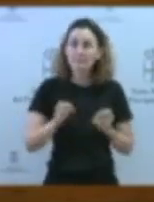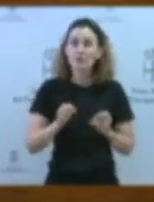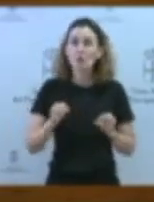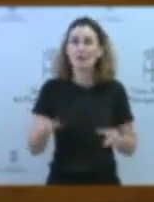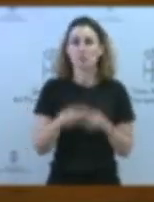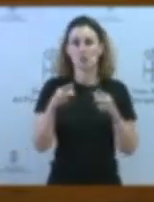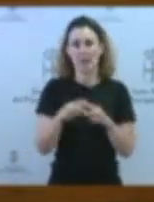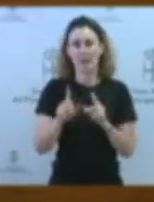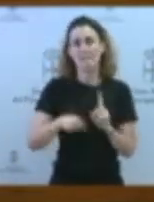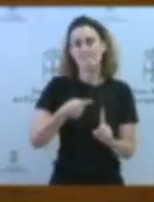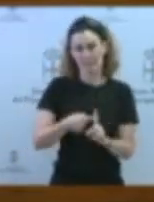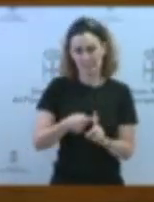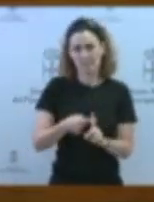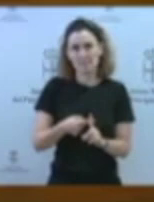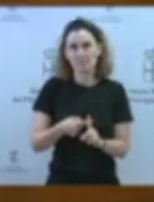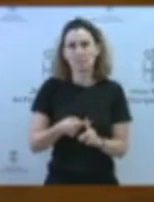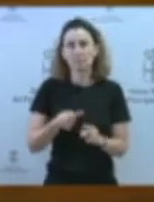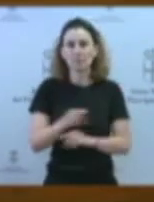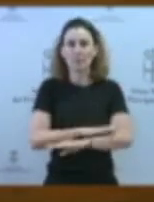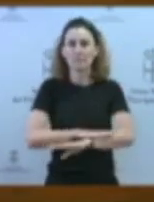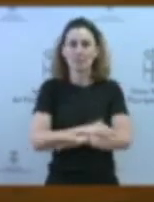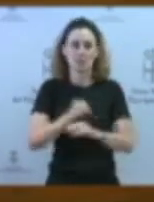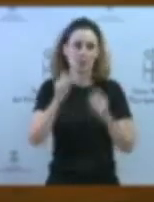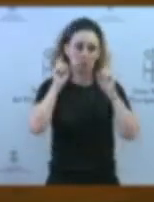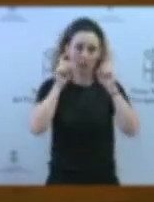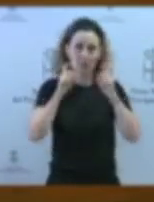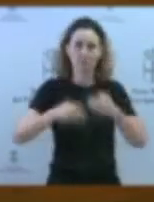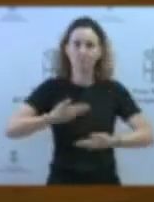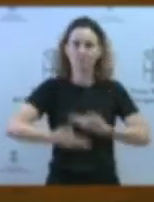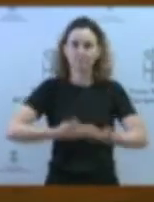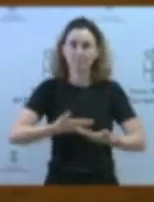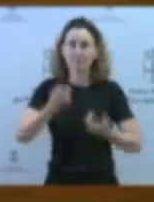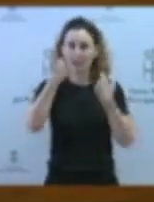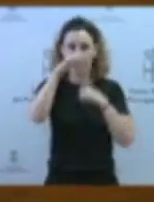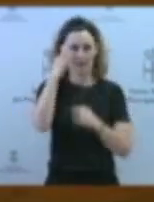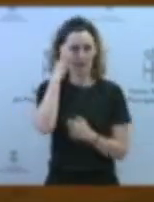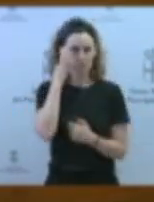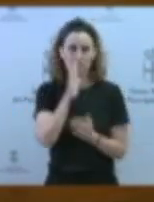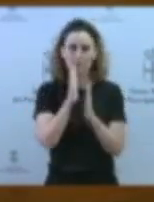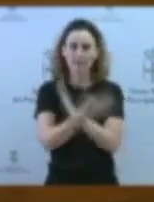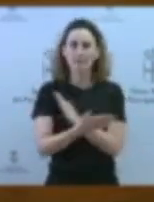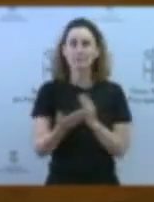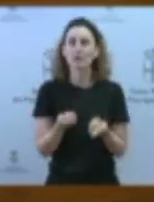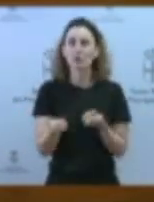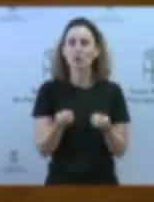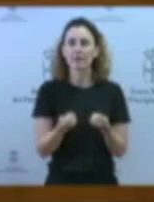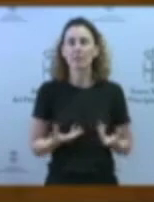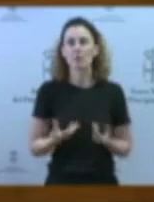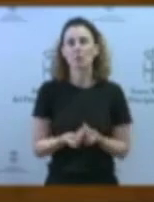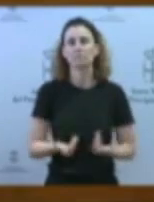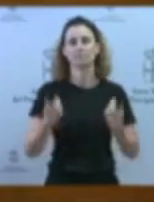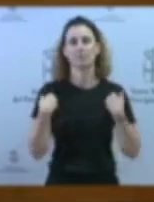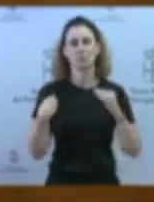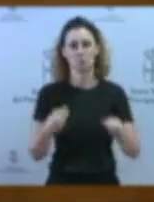Posibilitar el seguimiento del proceso educativo de los alumnos y alumnas mediante la coordinación de los órganos competentes. Impulsar la acción tutorial en la